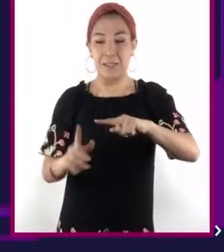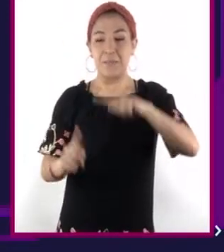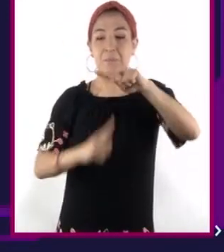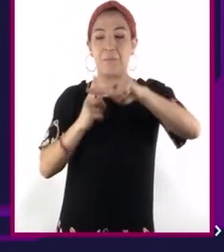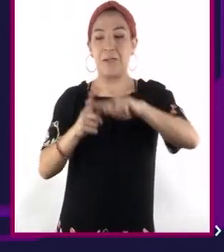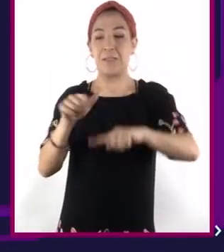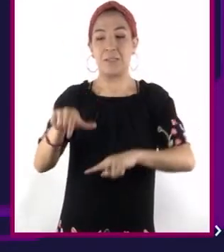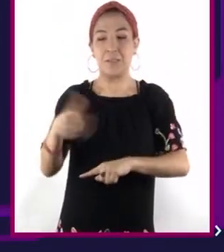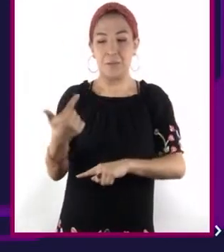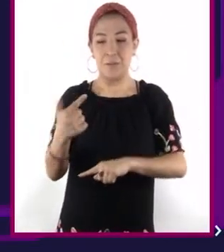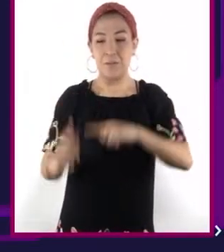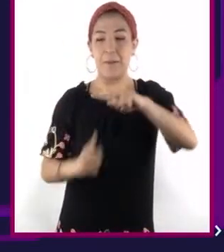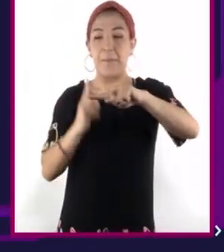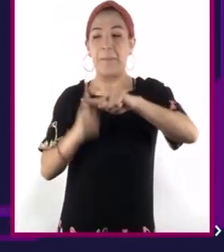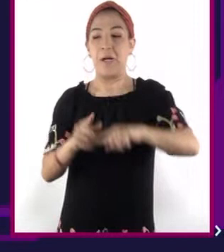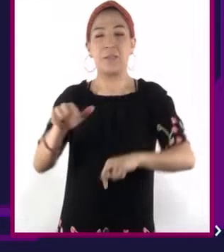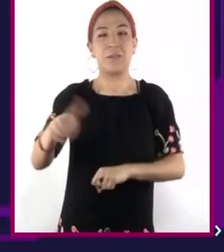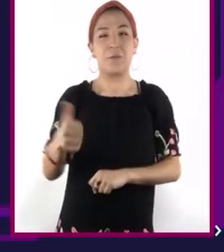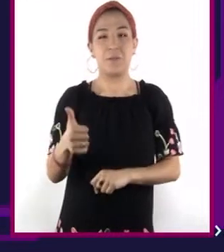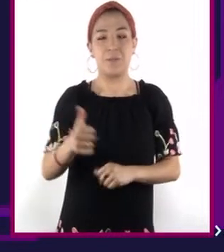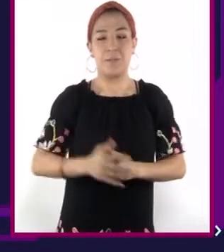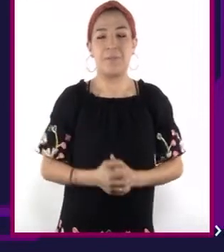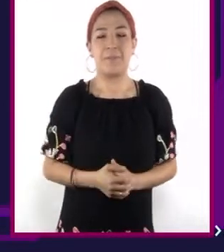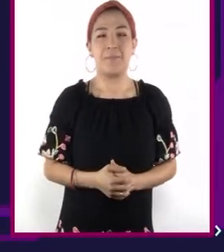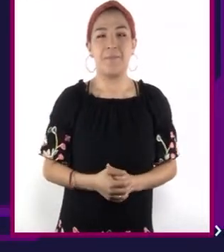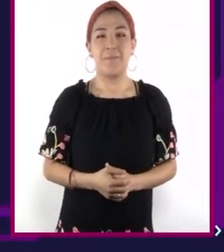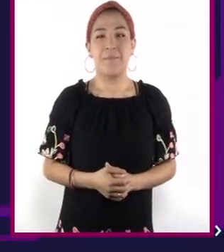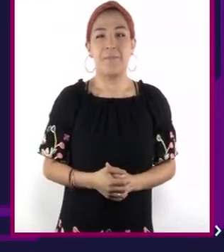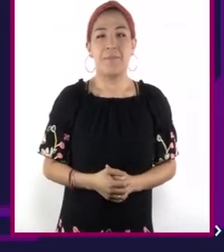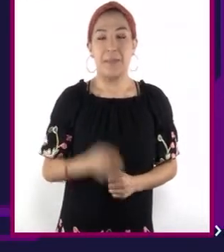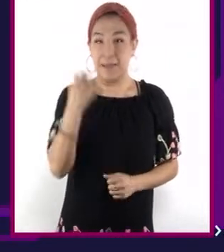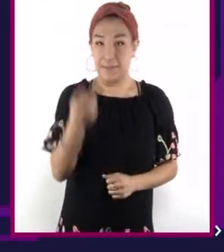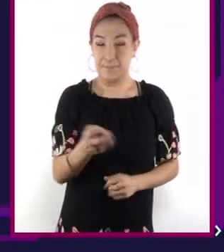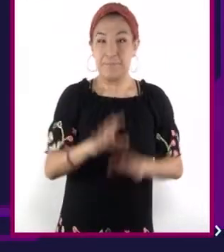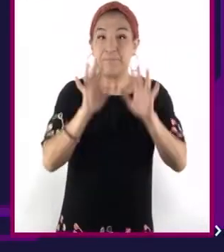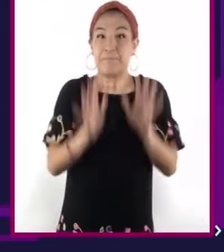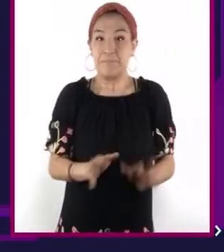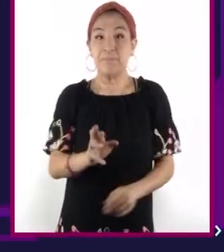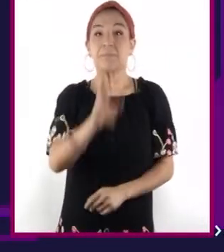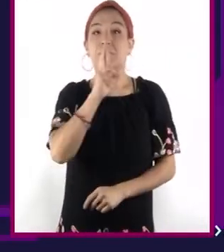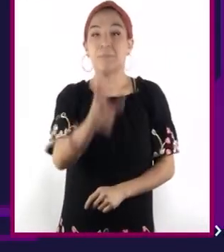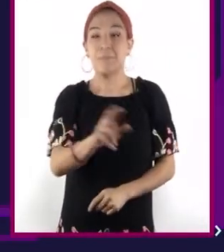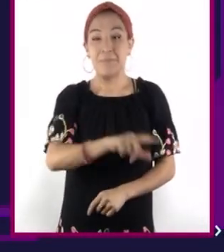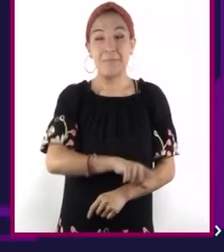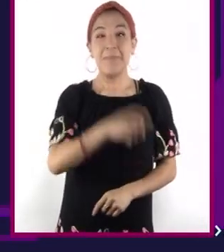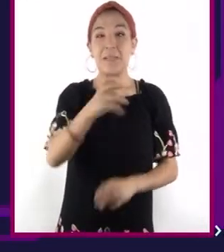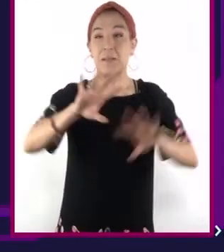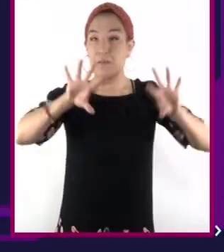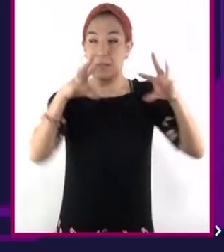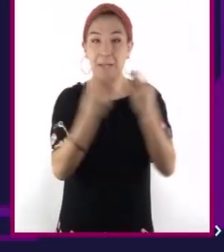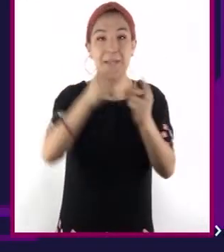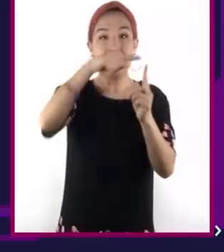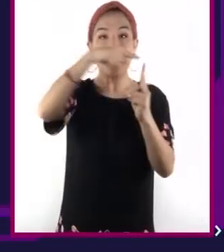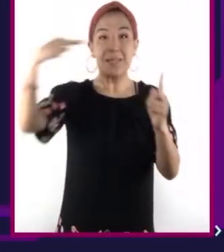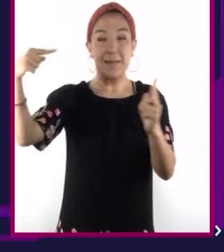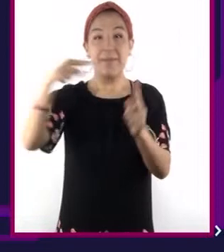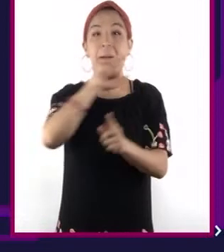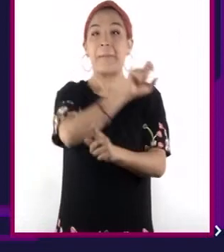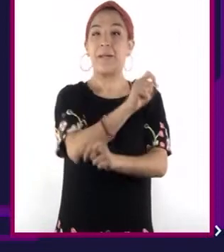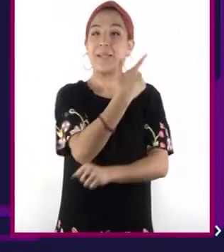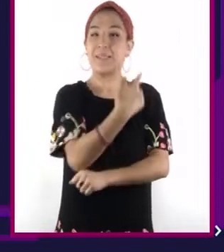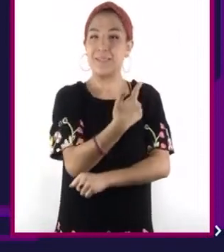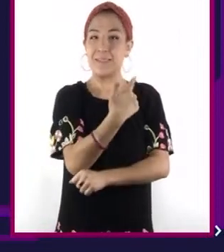10, más 12, más 11. Luego, el resultado de la suma se divide entre